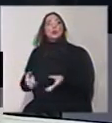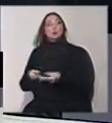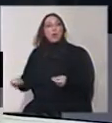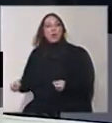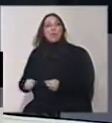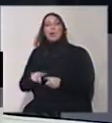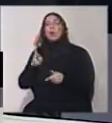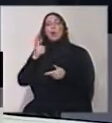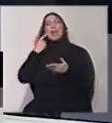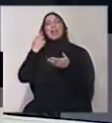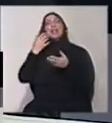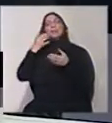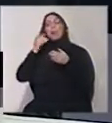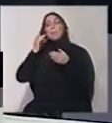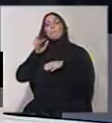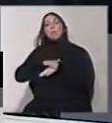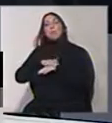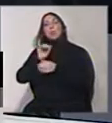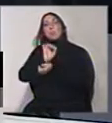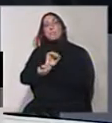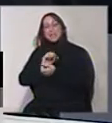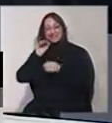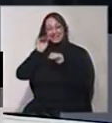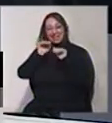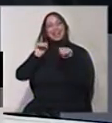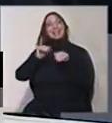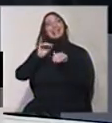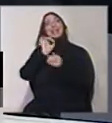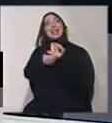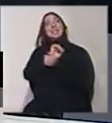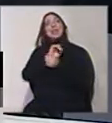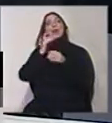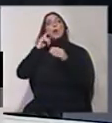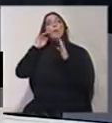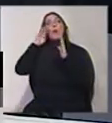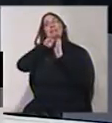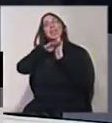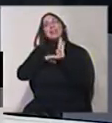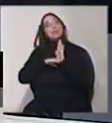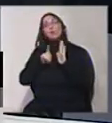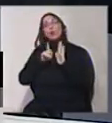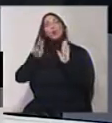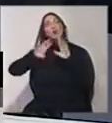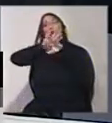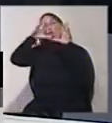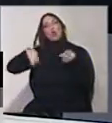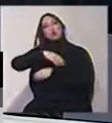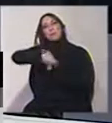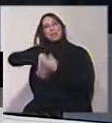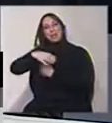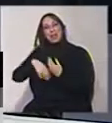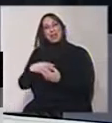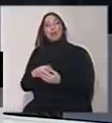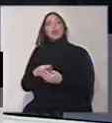de los mismos a la hora de internarnos en el sistema carcelario. Por otra parte, hay un 30%